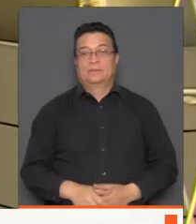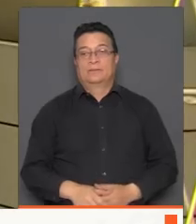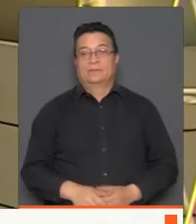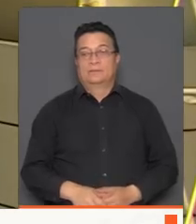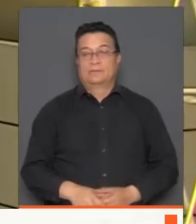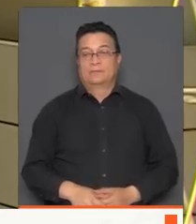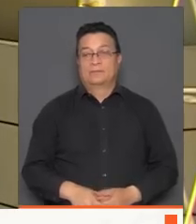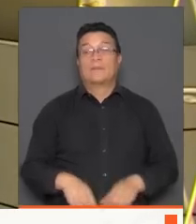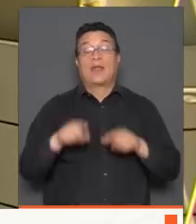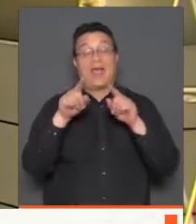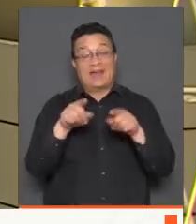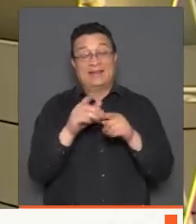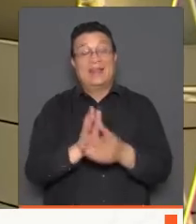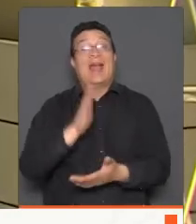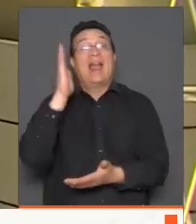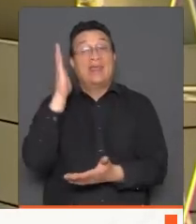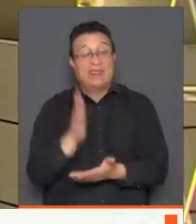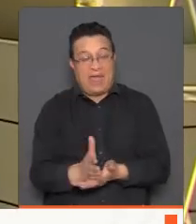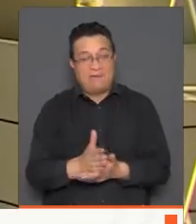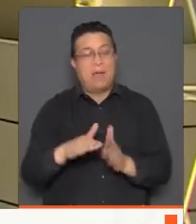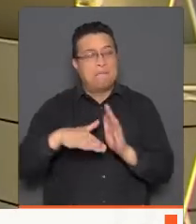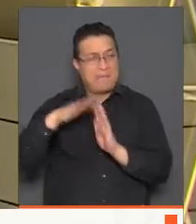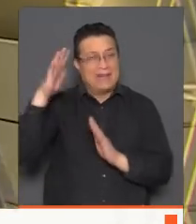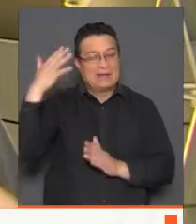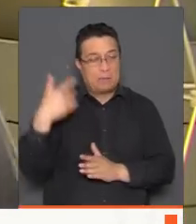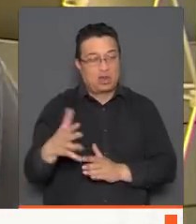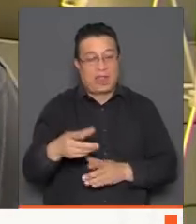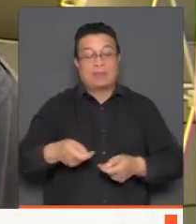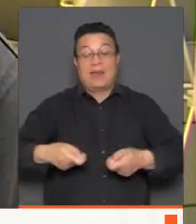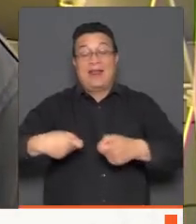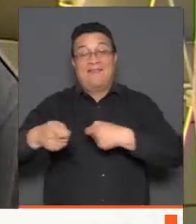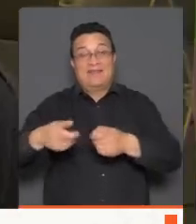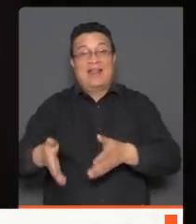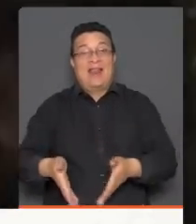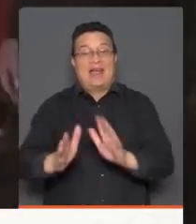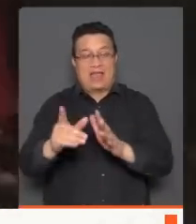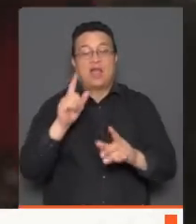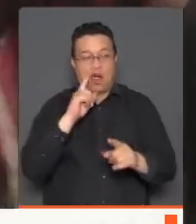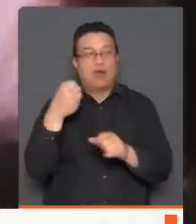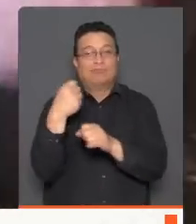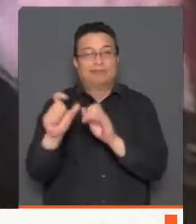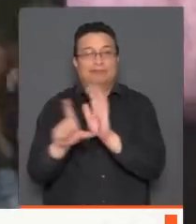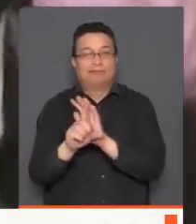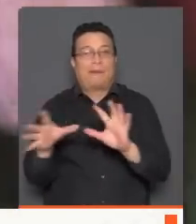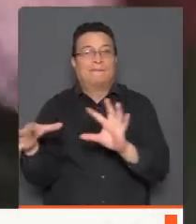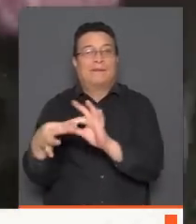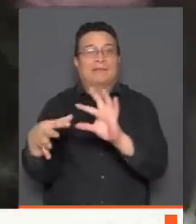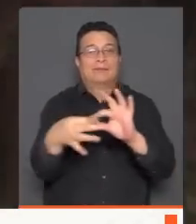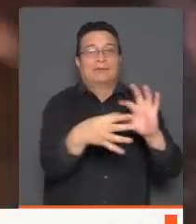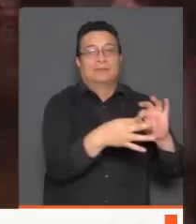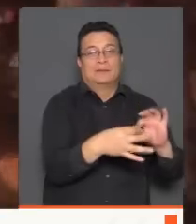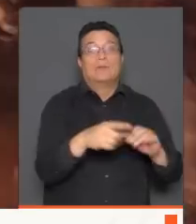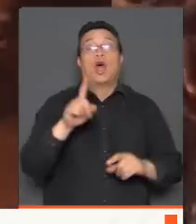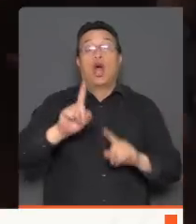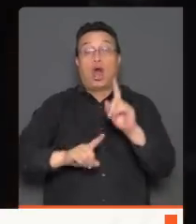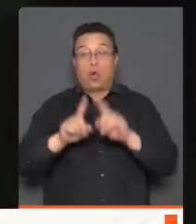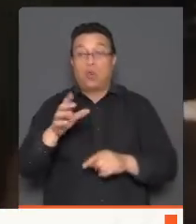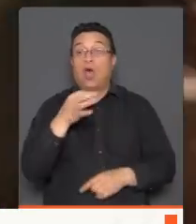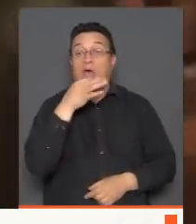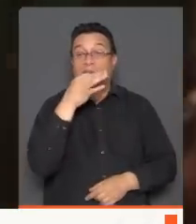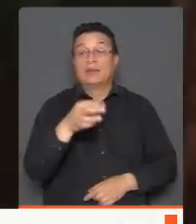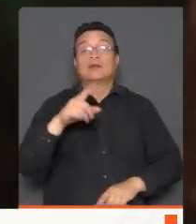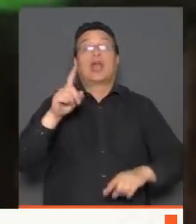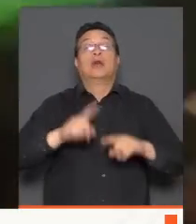Aquí tiene que relevarse el tema del comercio ambulante, que trae consigo más delito. Algunos lo califican hoy como tierra de